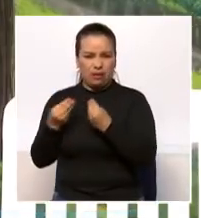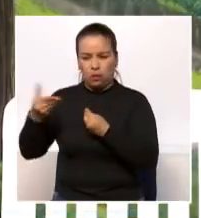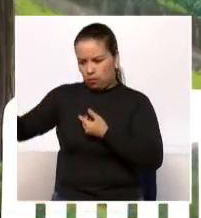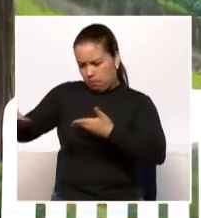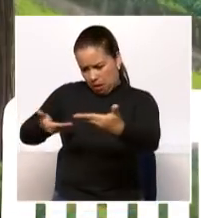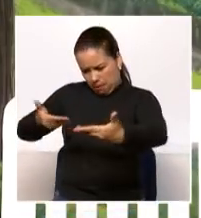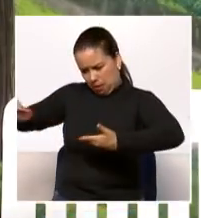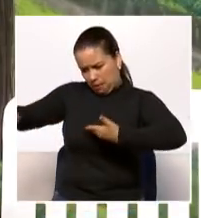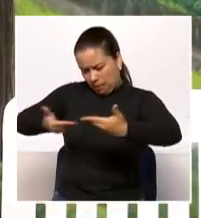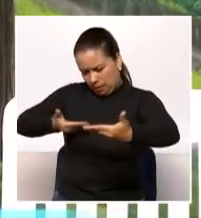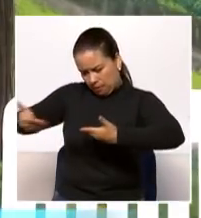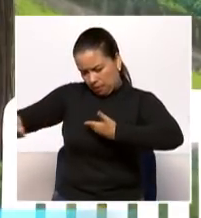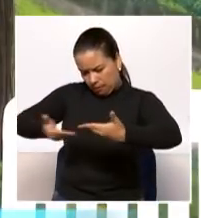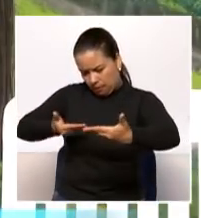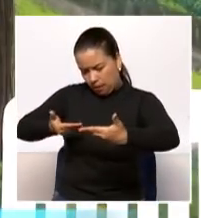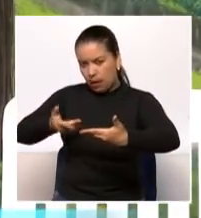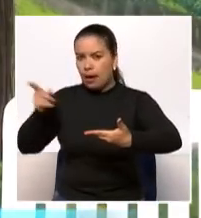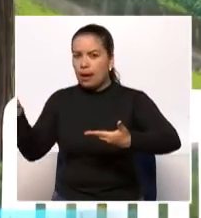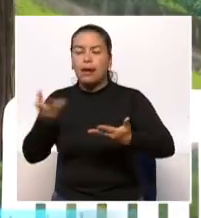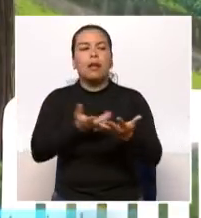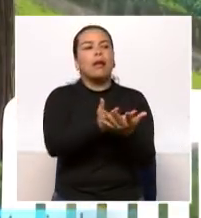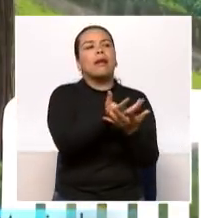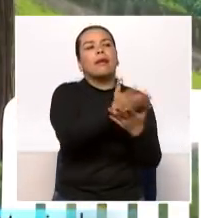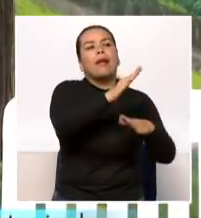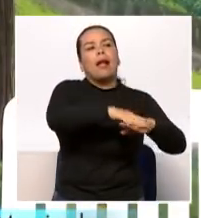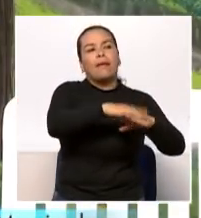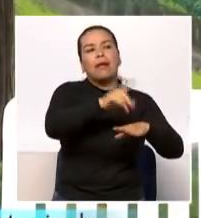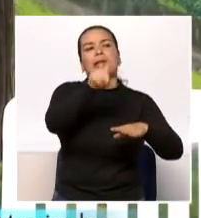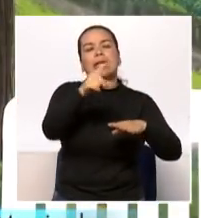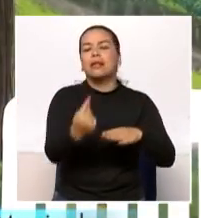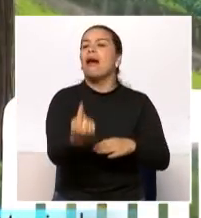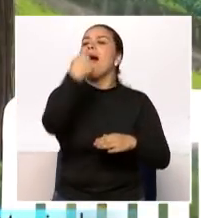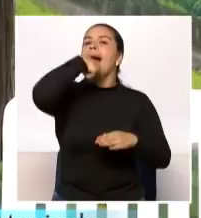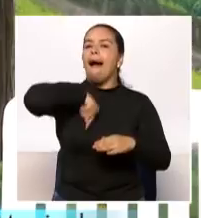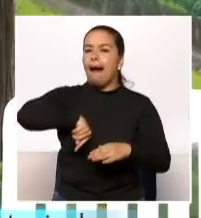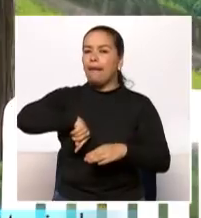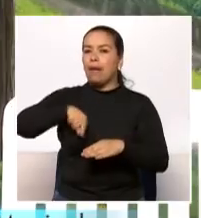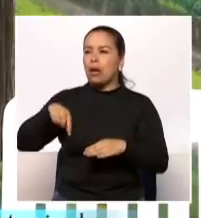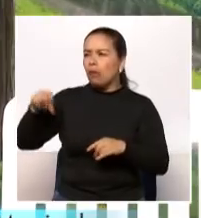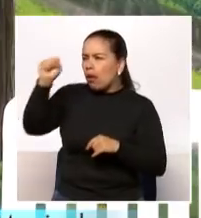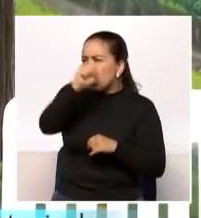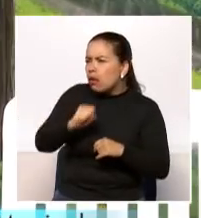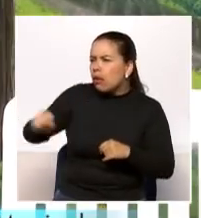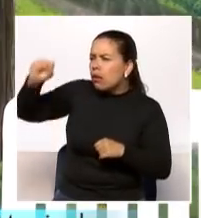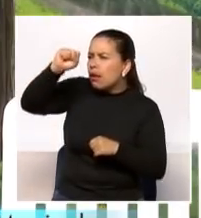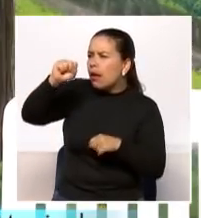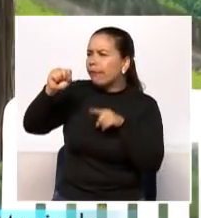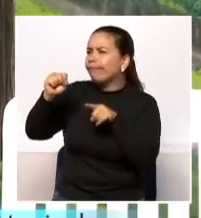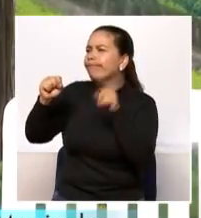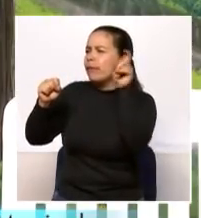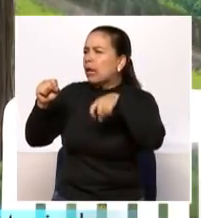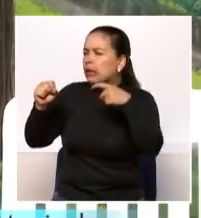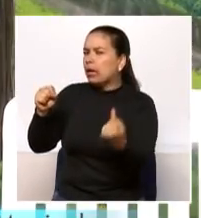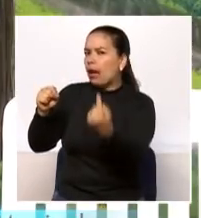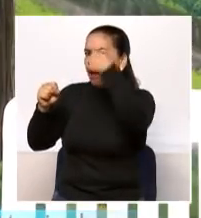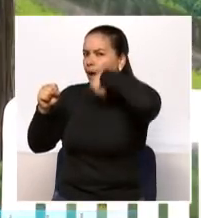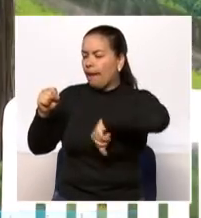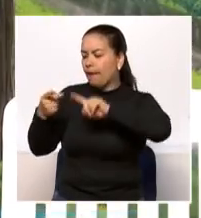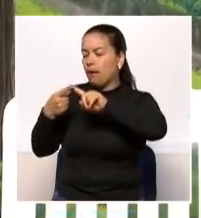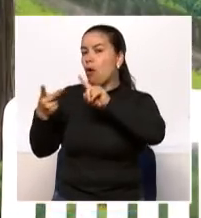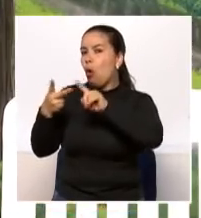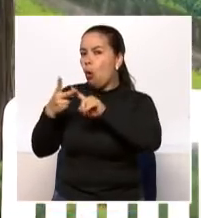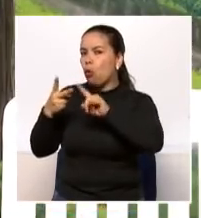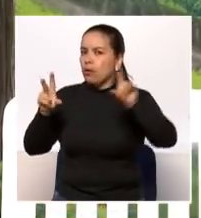es que sugiere, necesita una endoscopia, de acuerdo a lo que él encuentra ecográficamente, necesita una